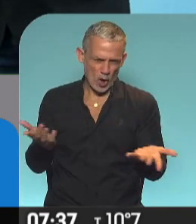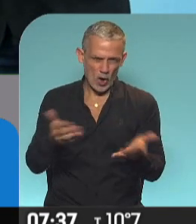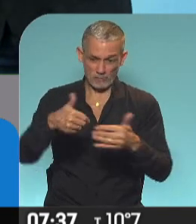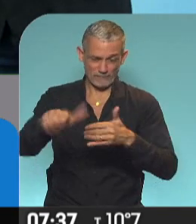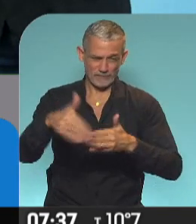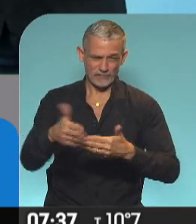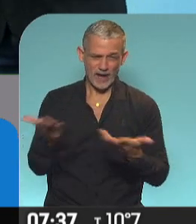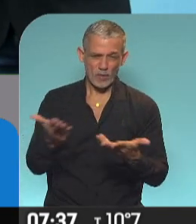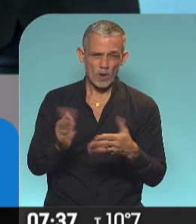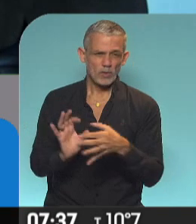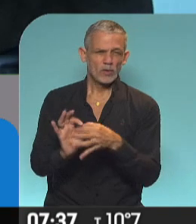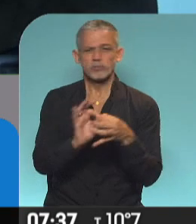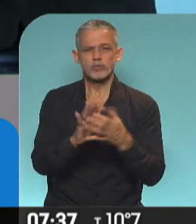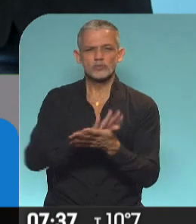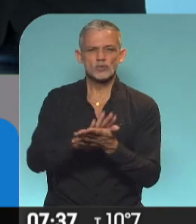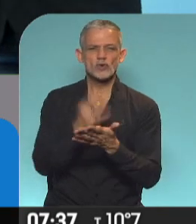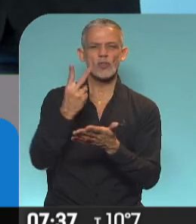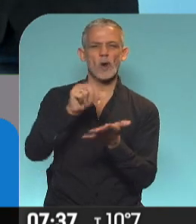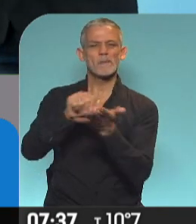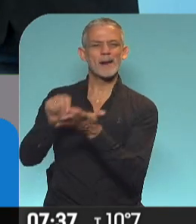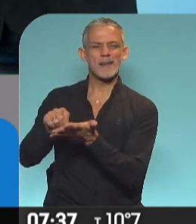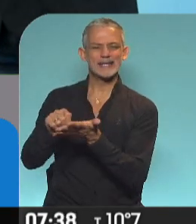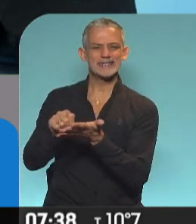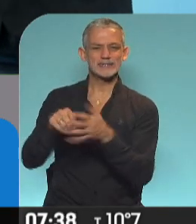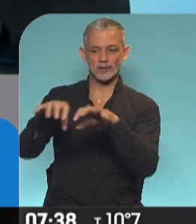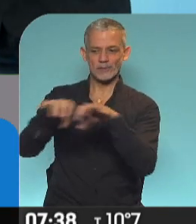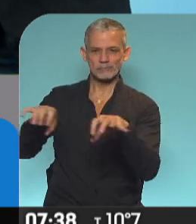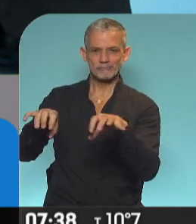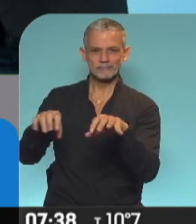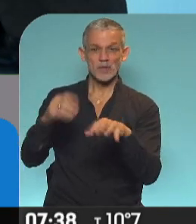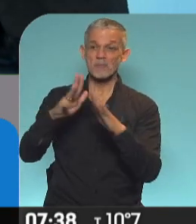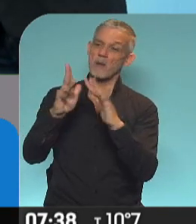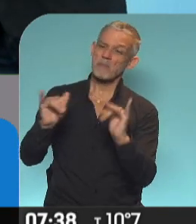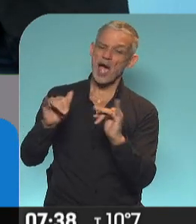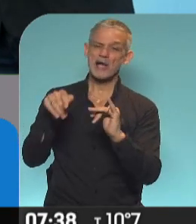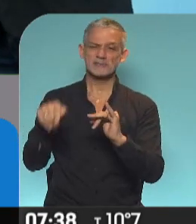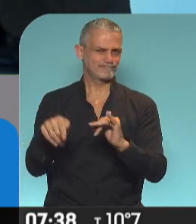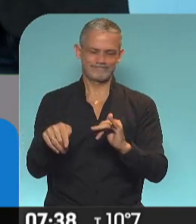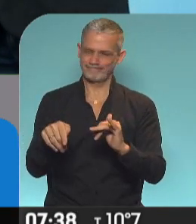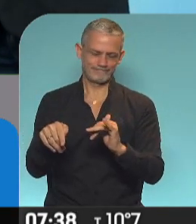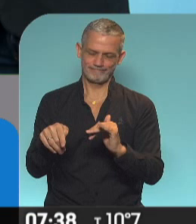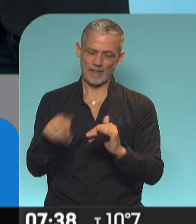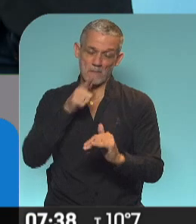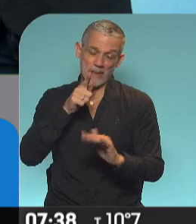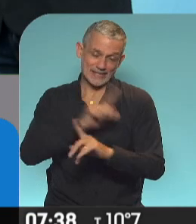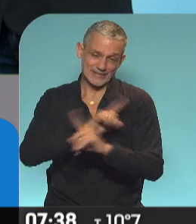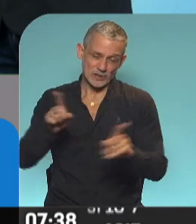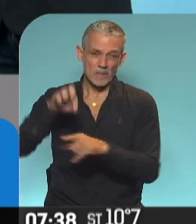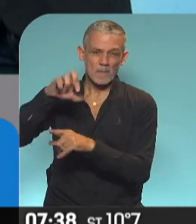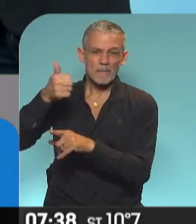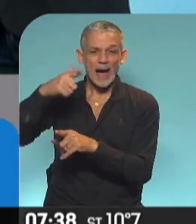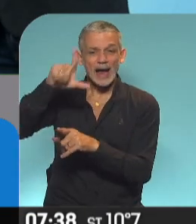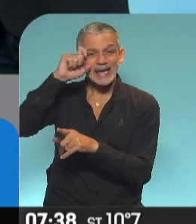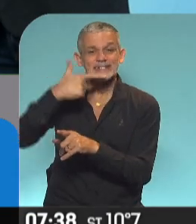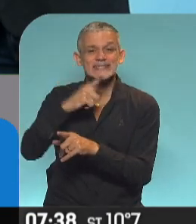corto plazo, esta famosa solución de los dos países, los dos estados conviviendo en paz en el territorio y demás. Bueno, Palestina,